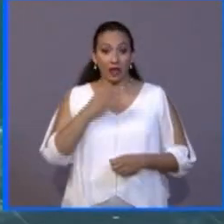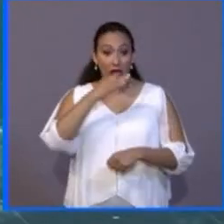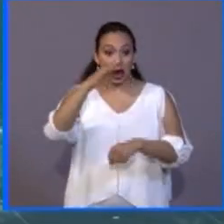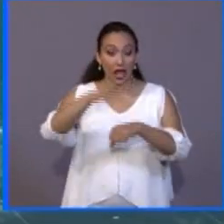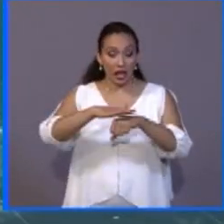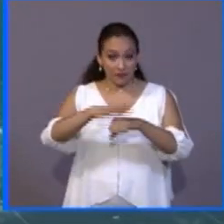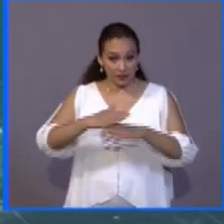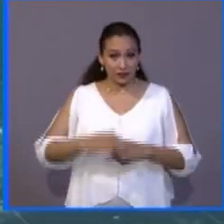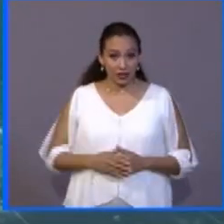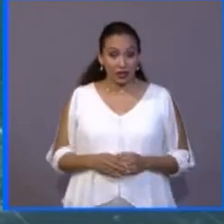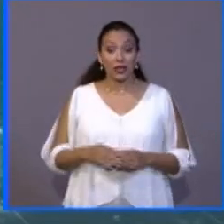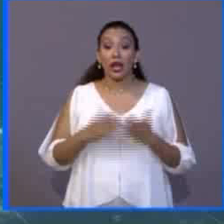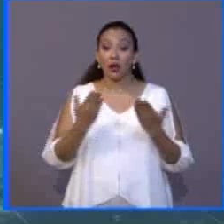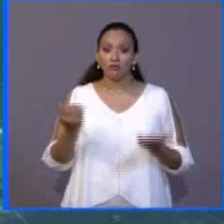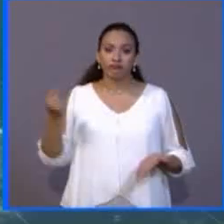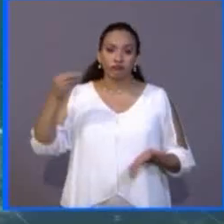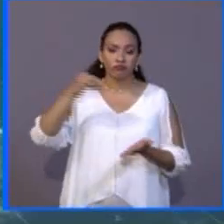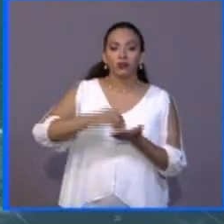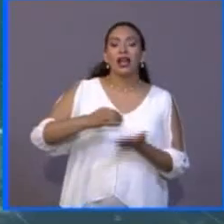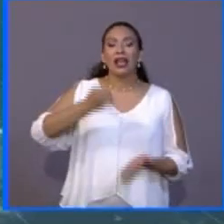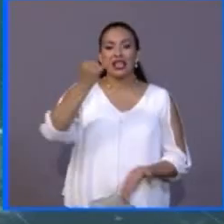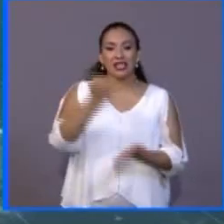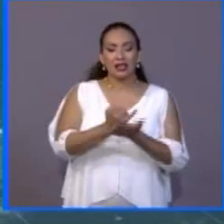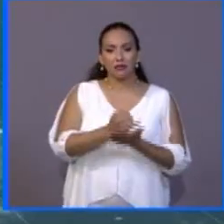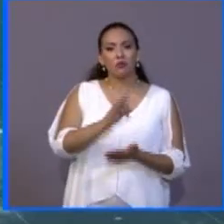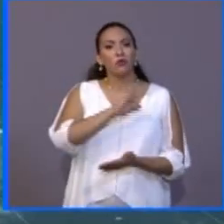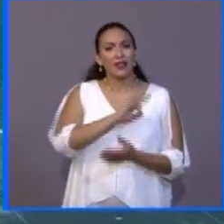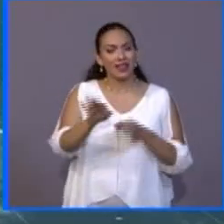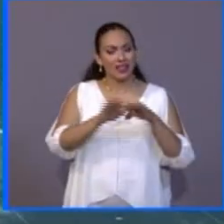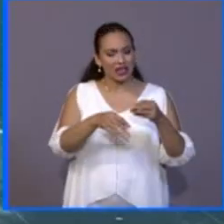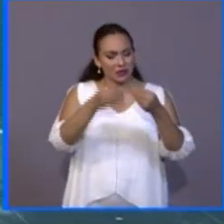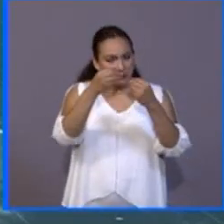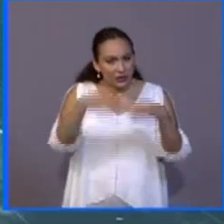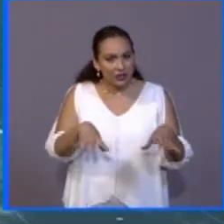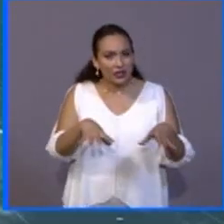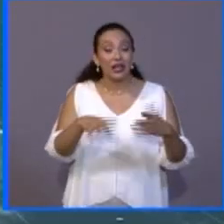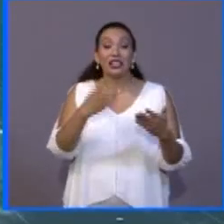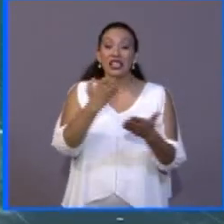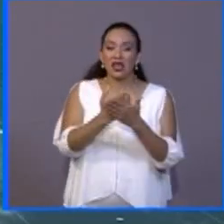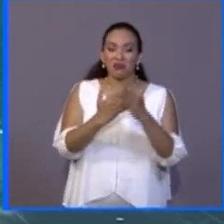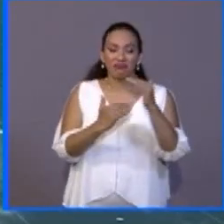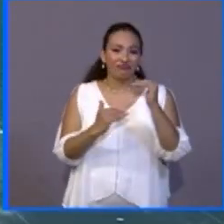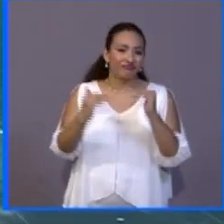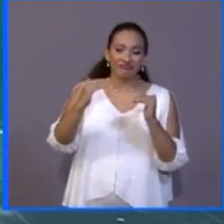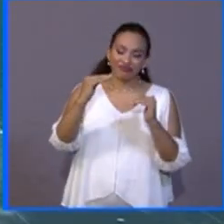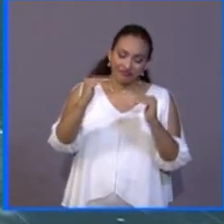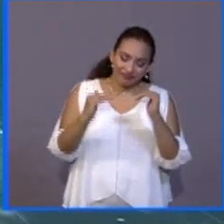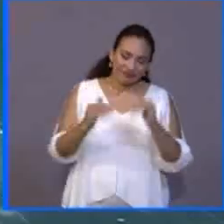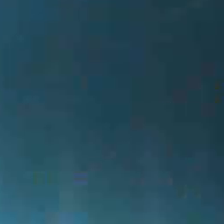Advierten que la imposición de aranceles podría propiciar pérdida de empleos y estancamiento económico.